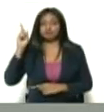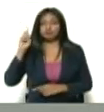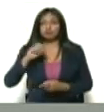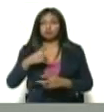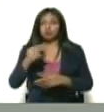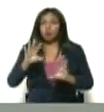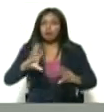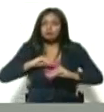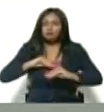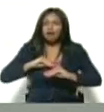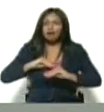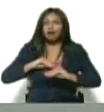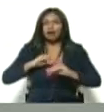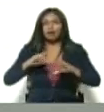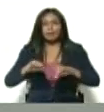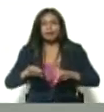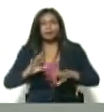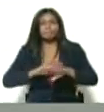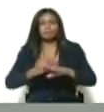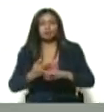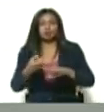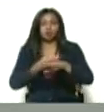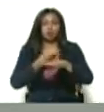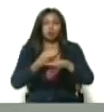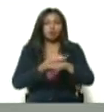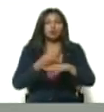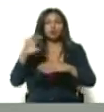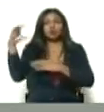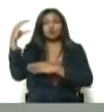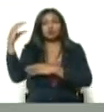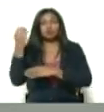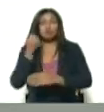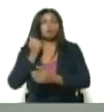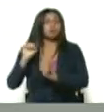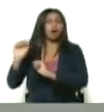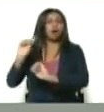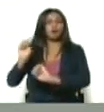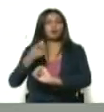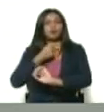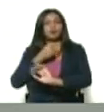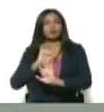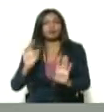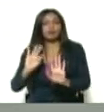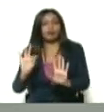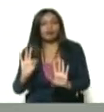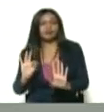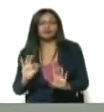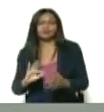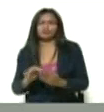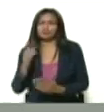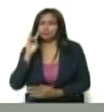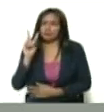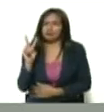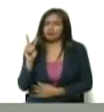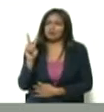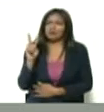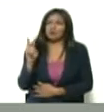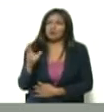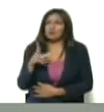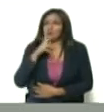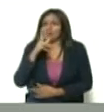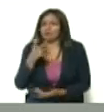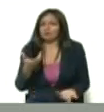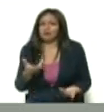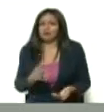no recibiera las máquinas porque el gobierno de Colombia se negaba a recibirlo. A mí me pareció algo